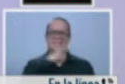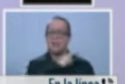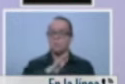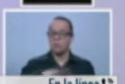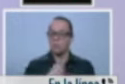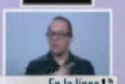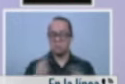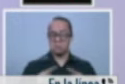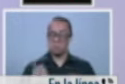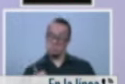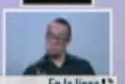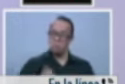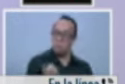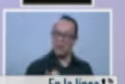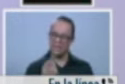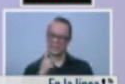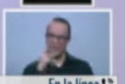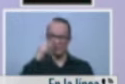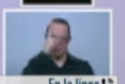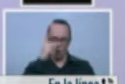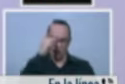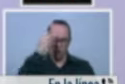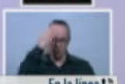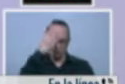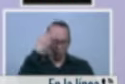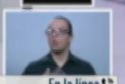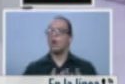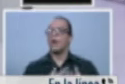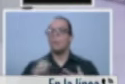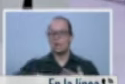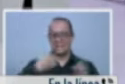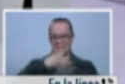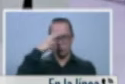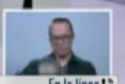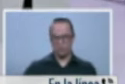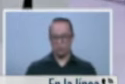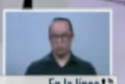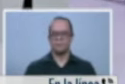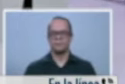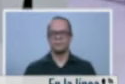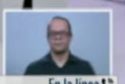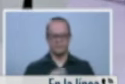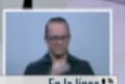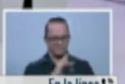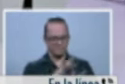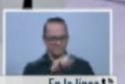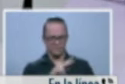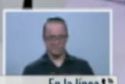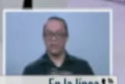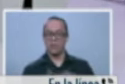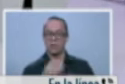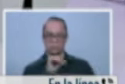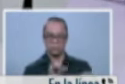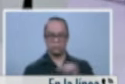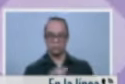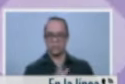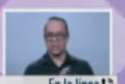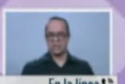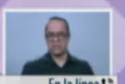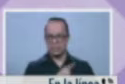rápida ante determinados planteamientos, la manera inclusive de responder ante problemáticas que no necesariamente se